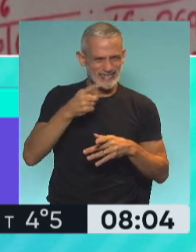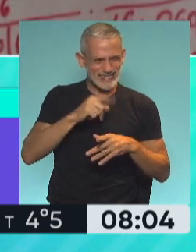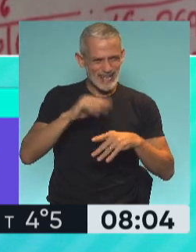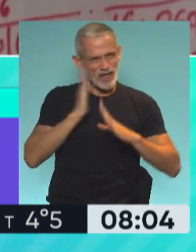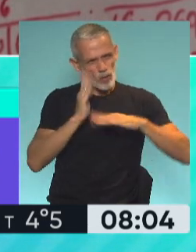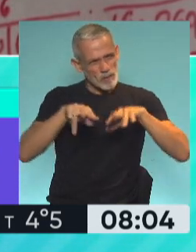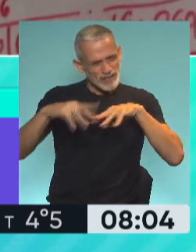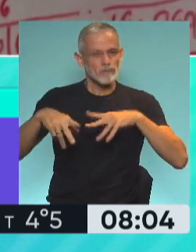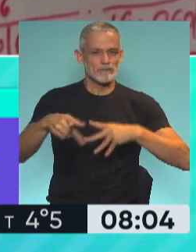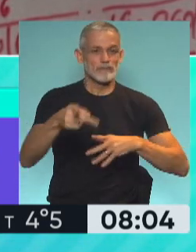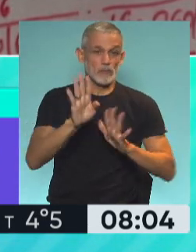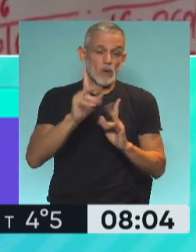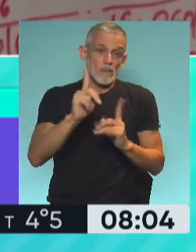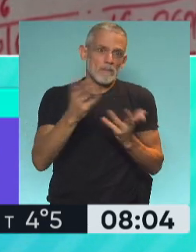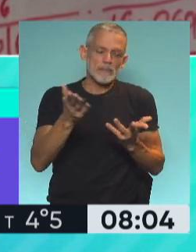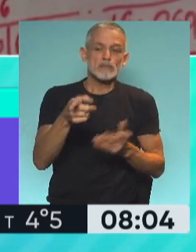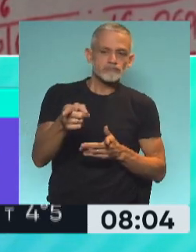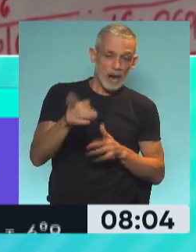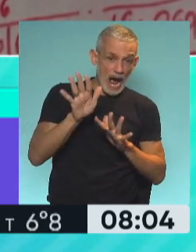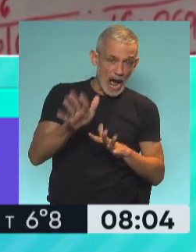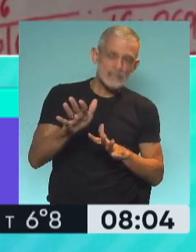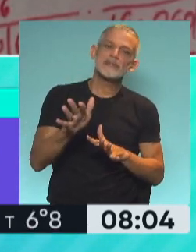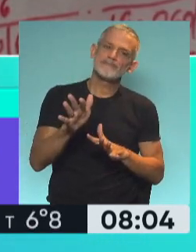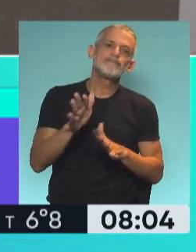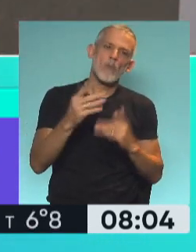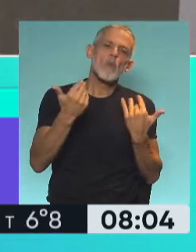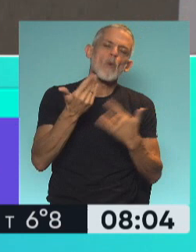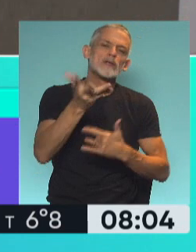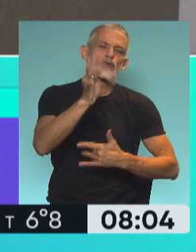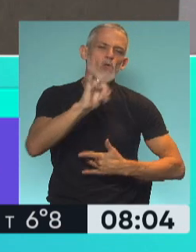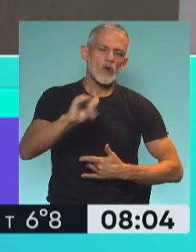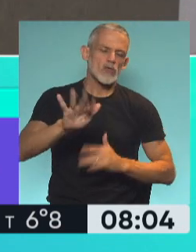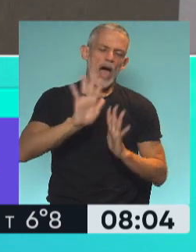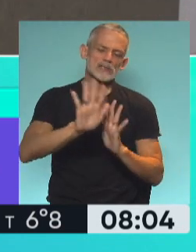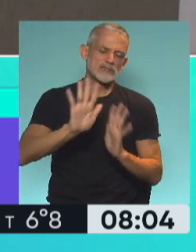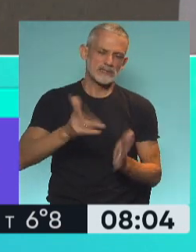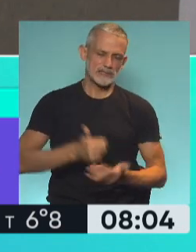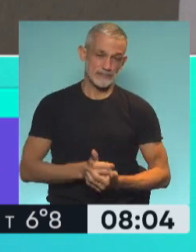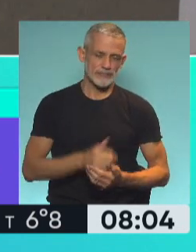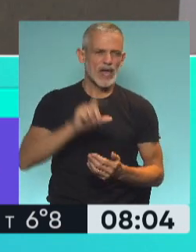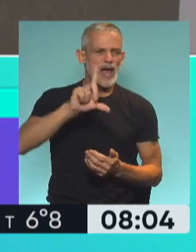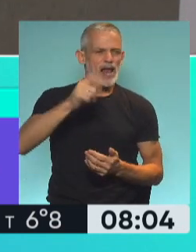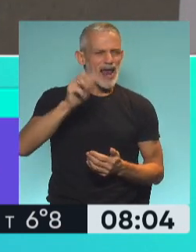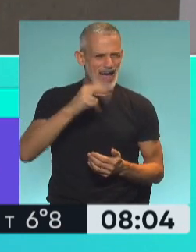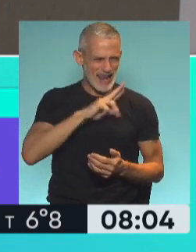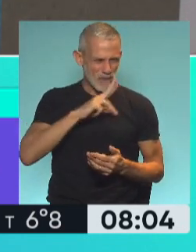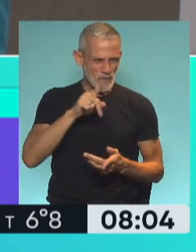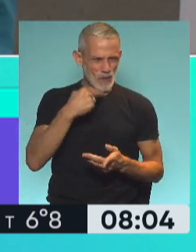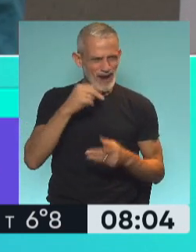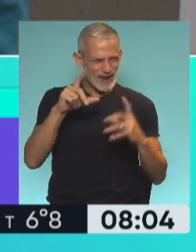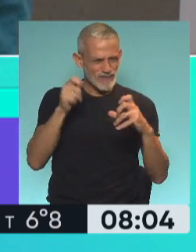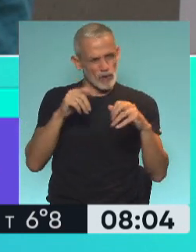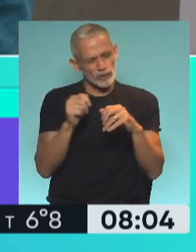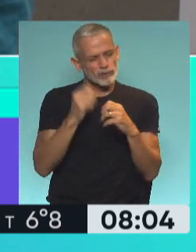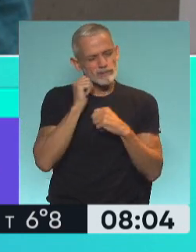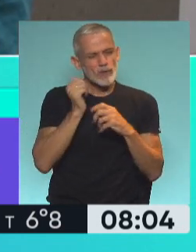puede ser una postal cotidiana. Doctor, usted mencionaba a Lara, justamente. Nos quedamos con ese tema por